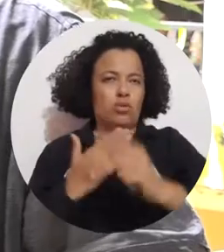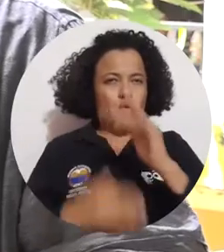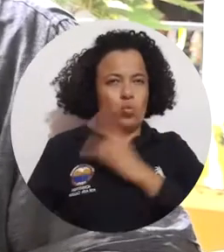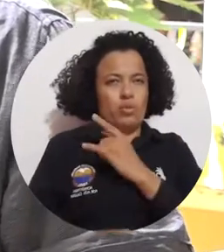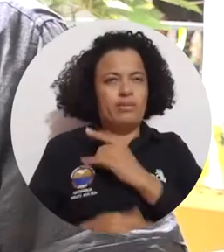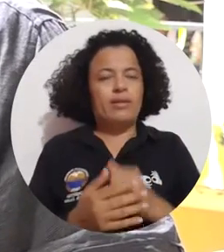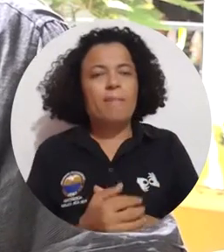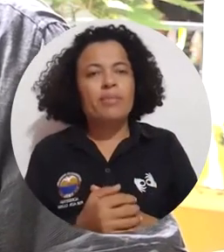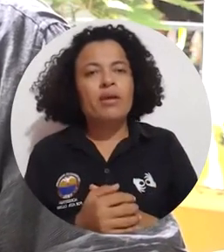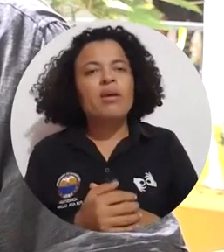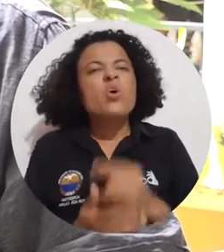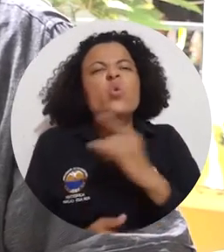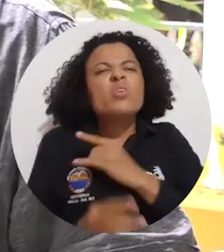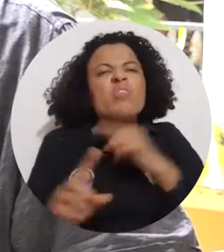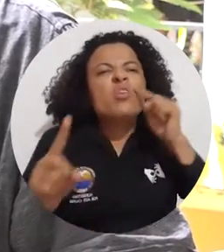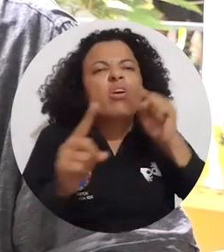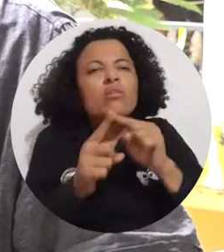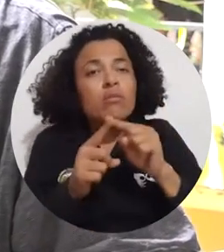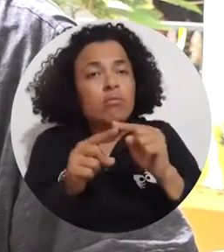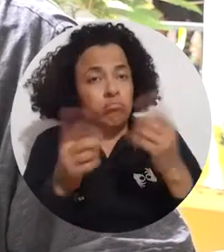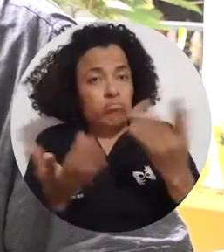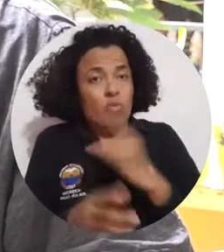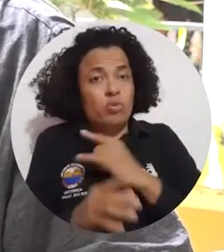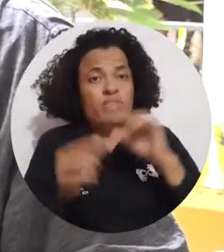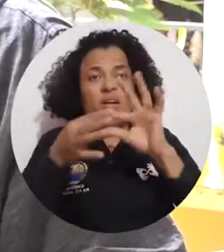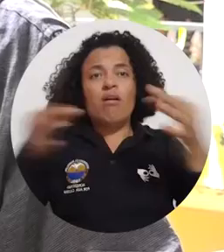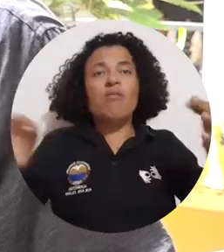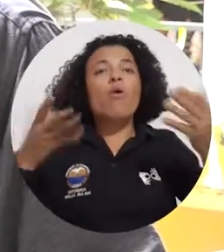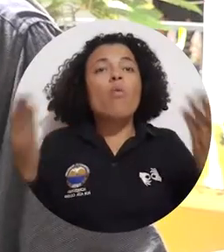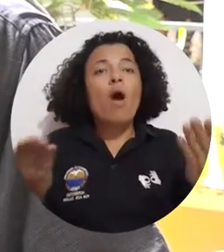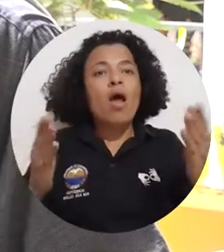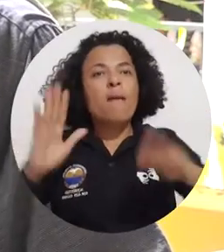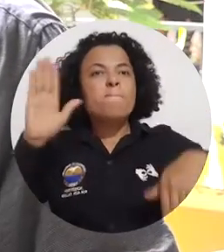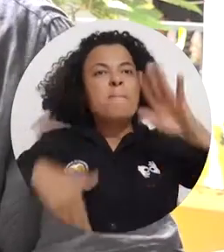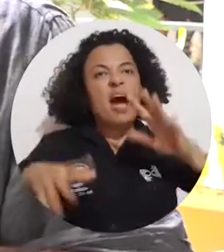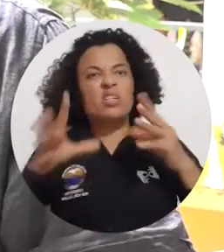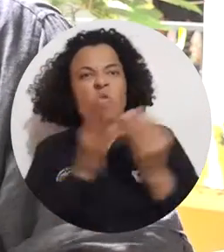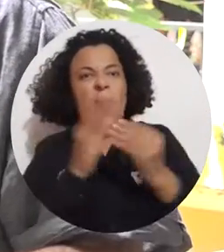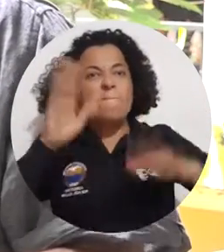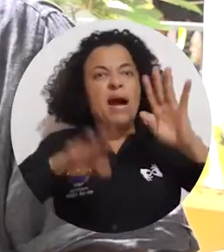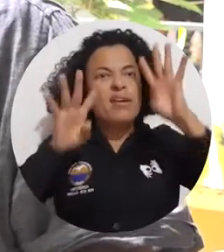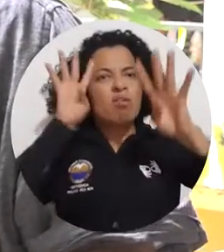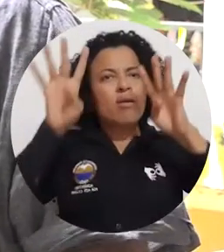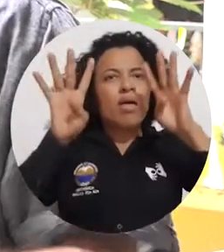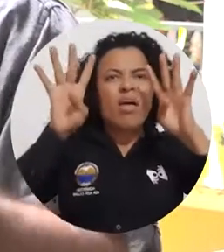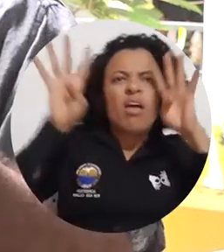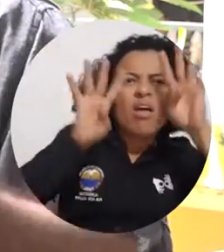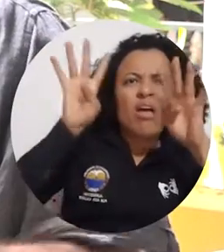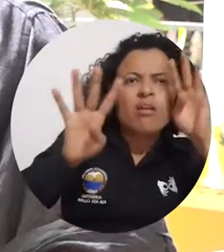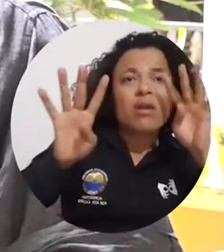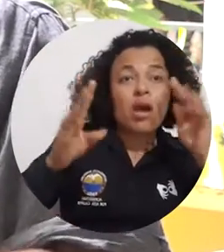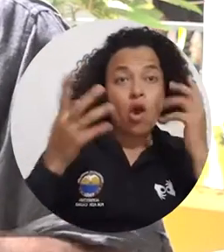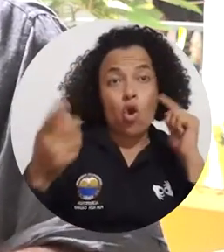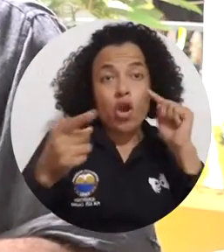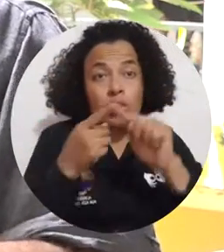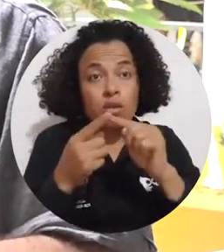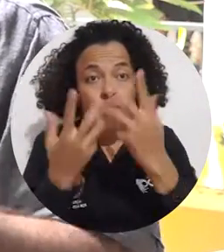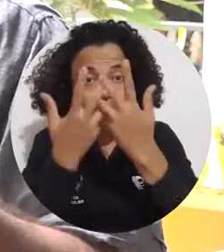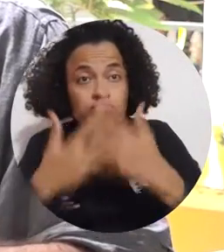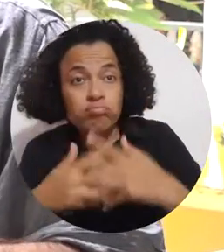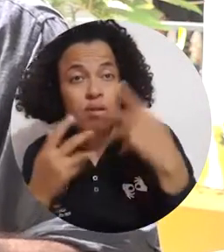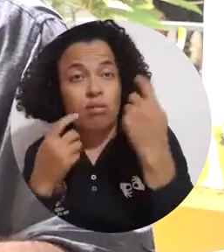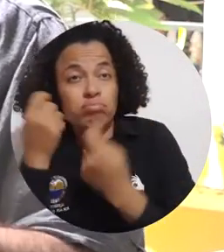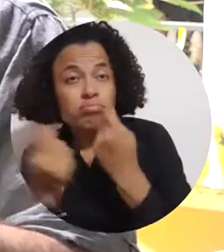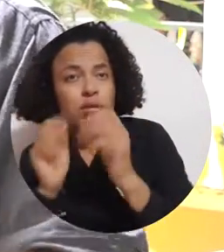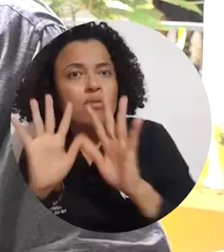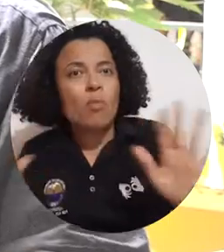Lo que pretende la universidad cuando uno mira un lema de universidad más incluyente e innovadora, pues la innovación debe ser en función